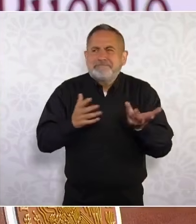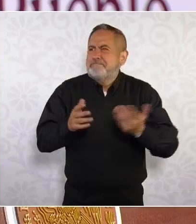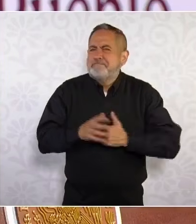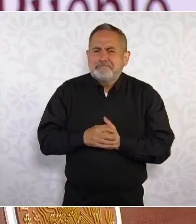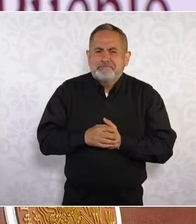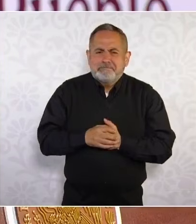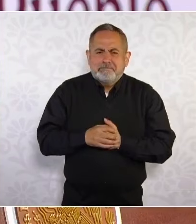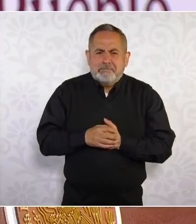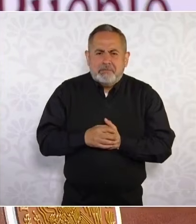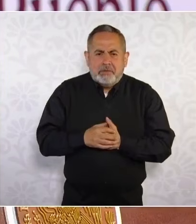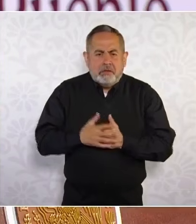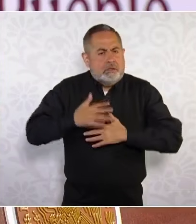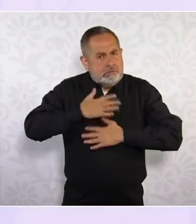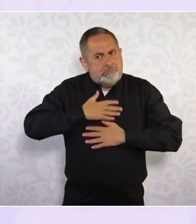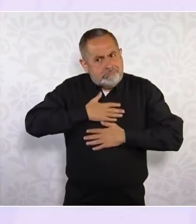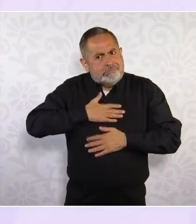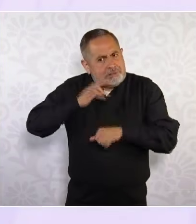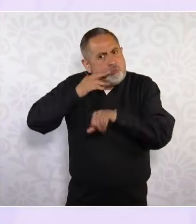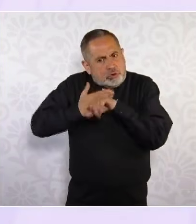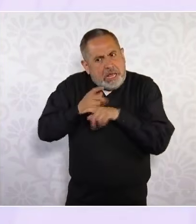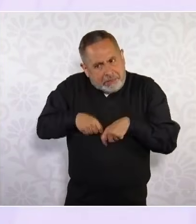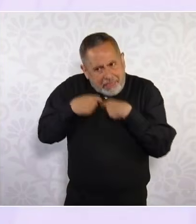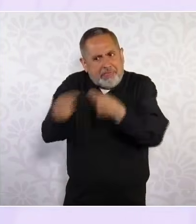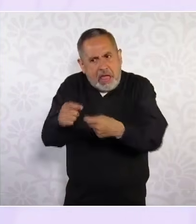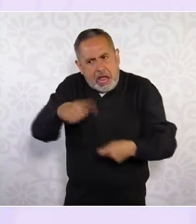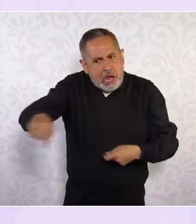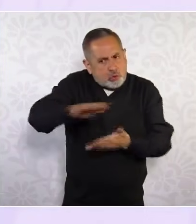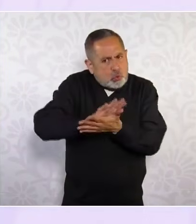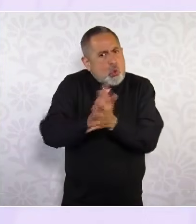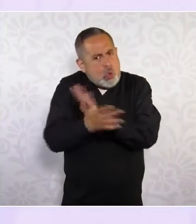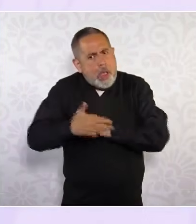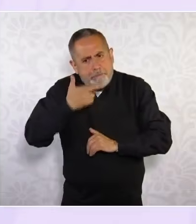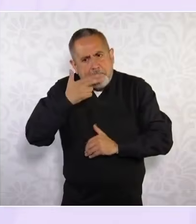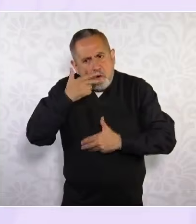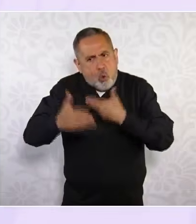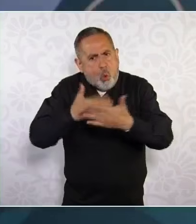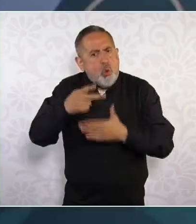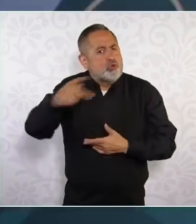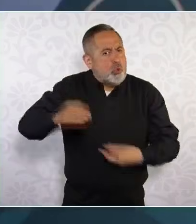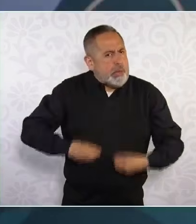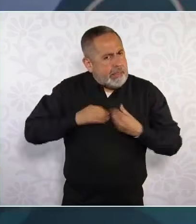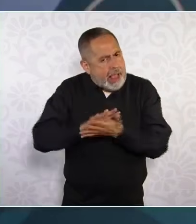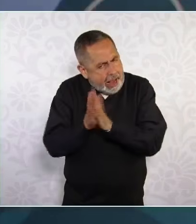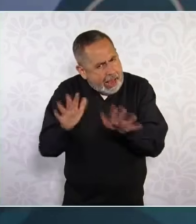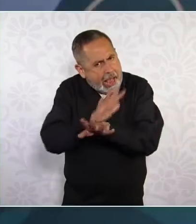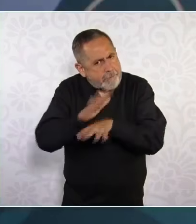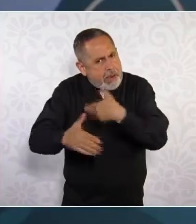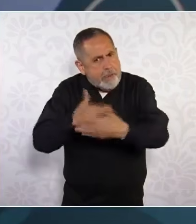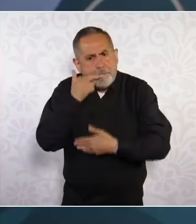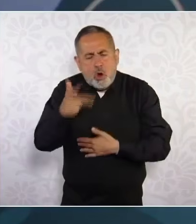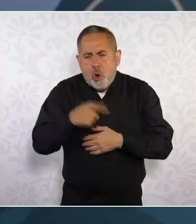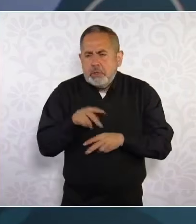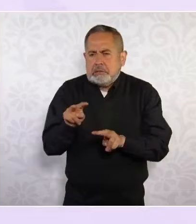No porque a uno le corresponde mejorar la circunstancia laboral y de vida de todos esos trabajadores, pero hay